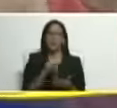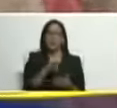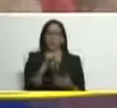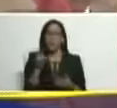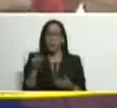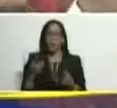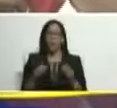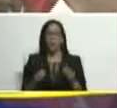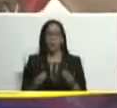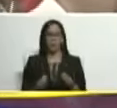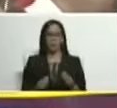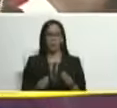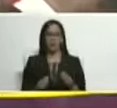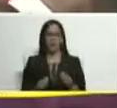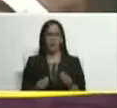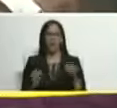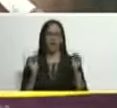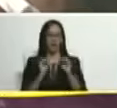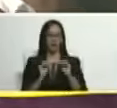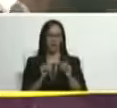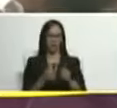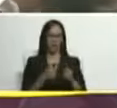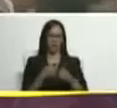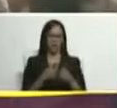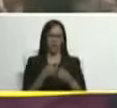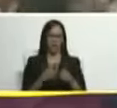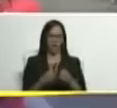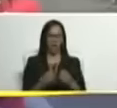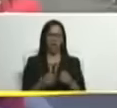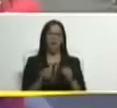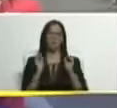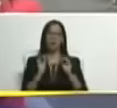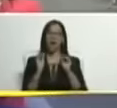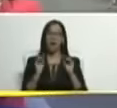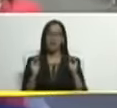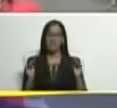ustedes, a sus denuncias, a sus alertas,